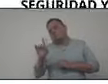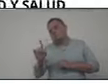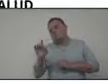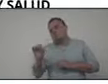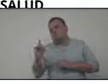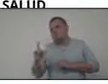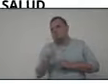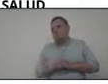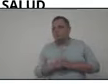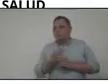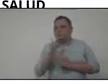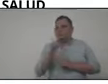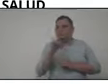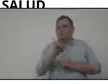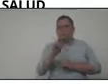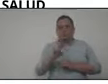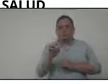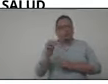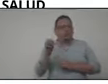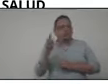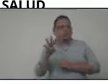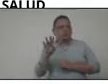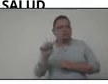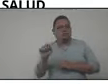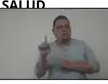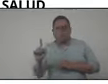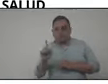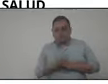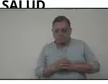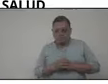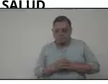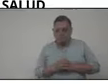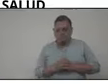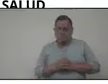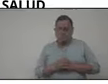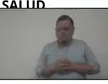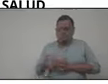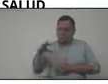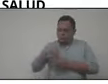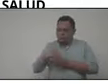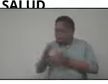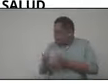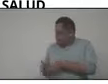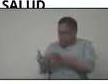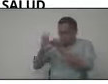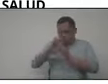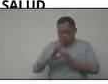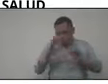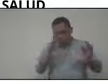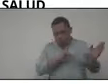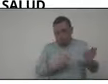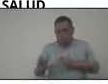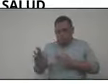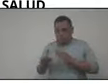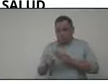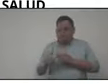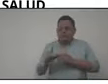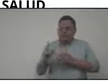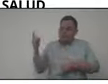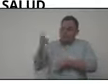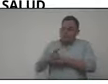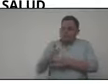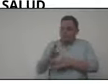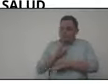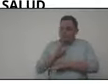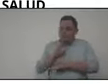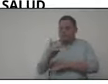ambiental ISO 14001. Este modelo integrado de planeación de la gestión establecido por